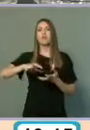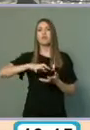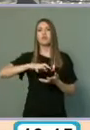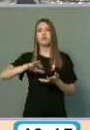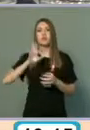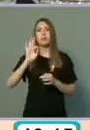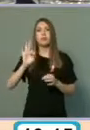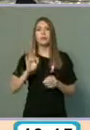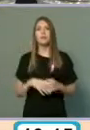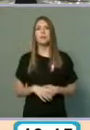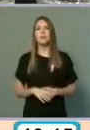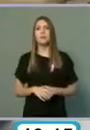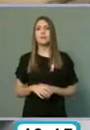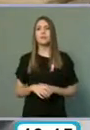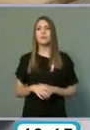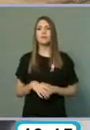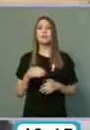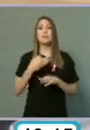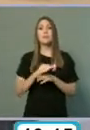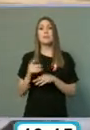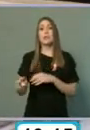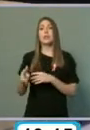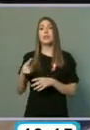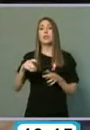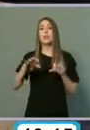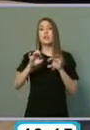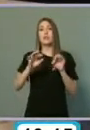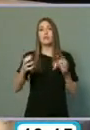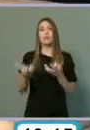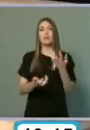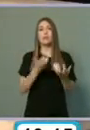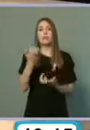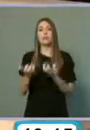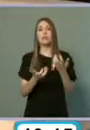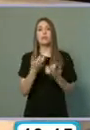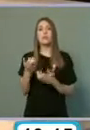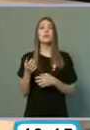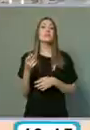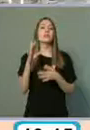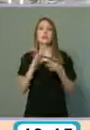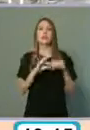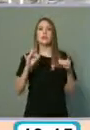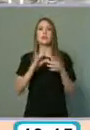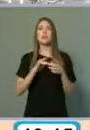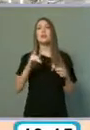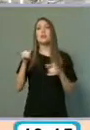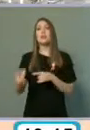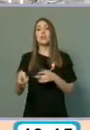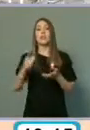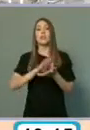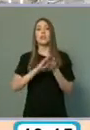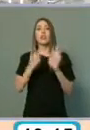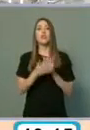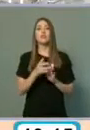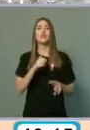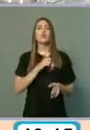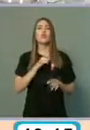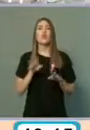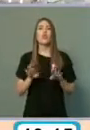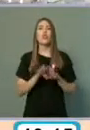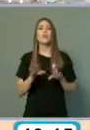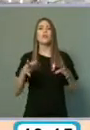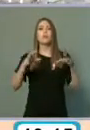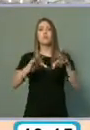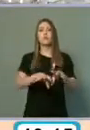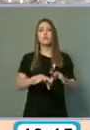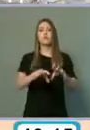En lo que esto se va sofriendo, les explico rápidamente. Las tortillitas simplemente van a ser como decoración. ¿Qué es lo que